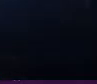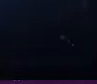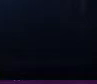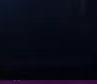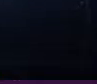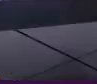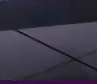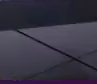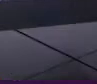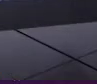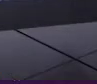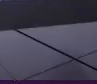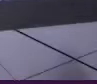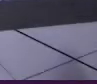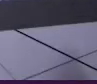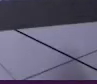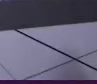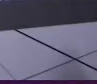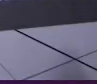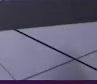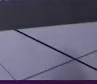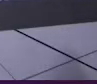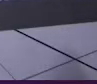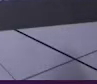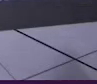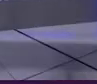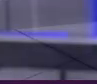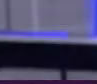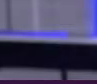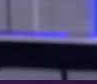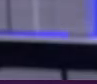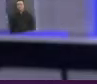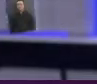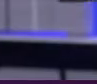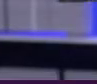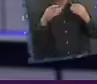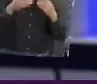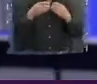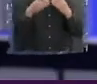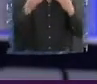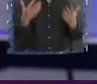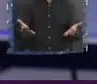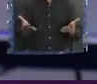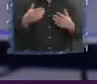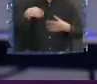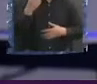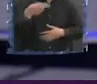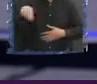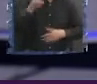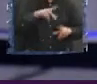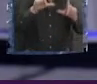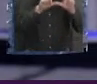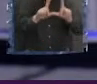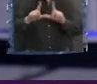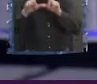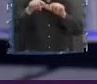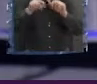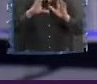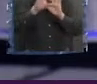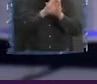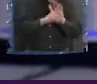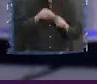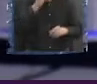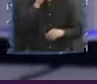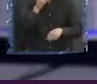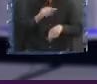estamos de regreso en radiografía constitucional nos quedan pocos minutos pero le vamos